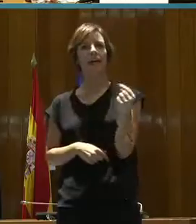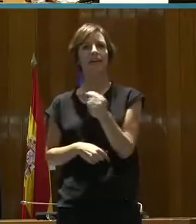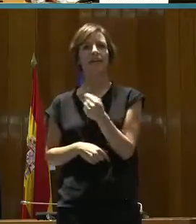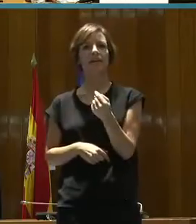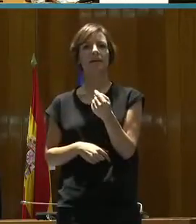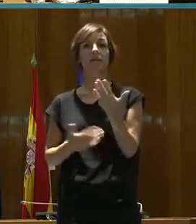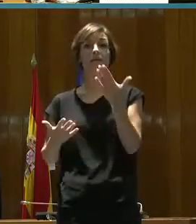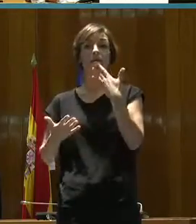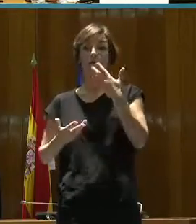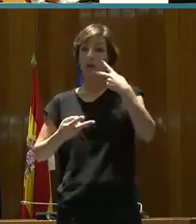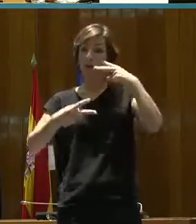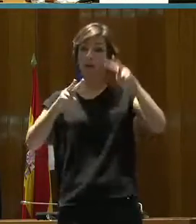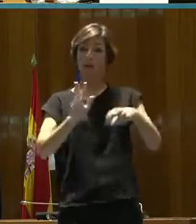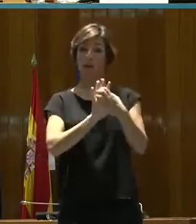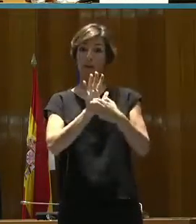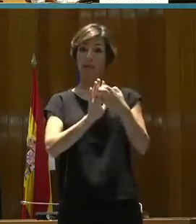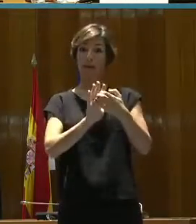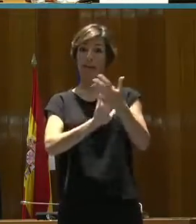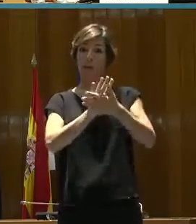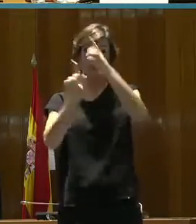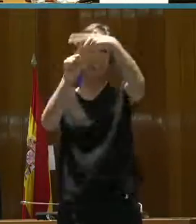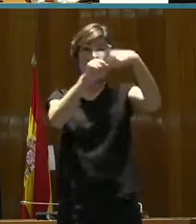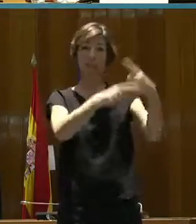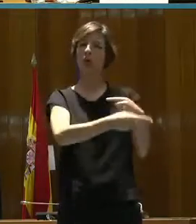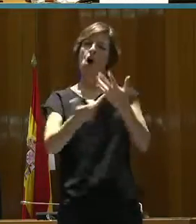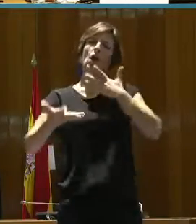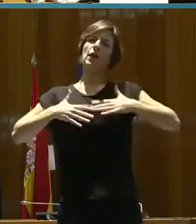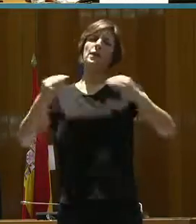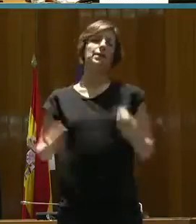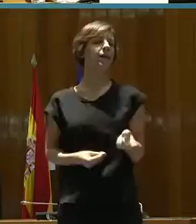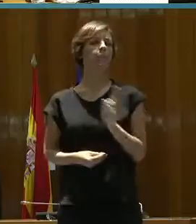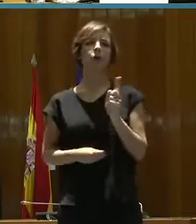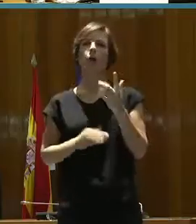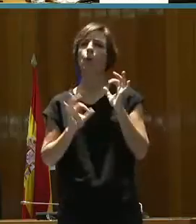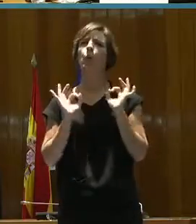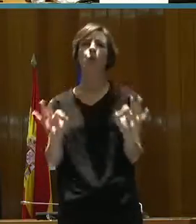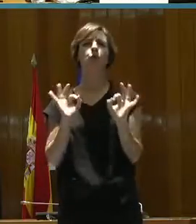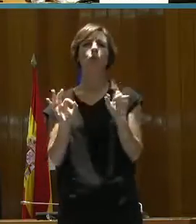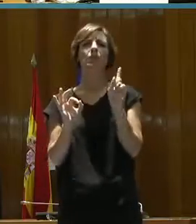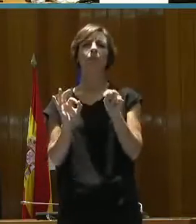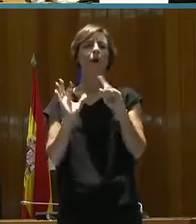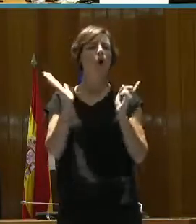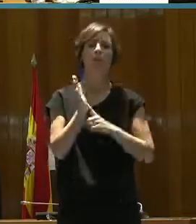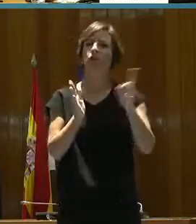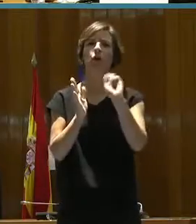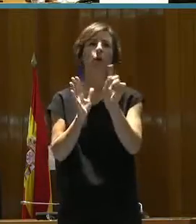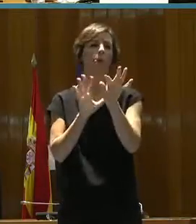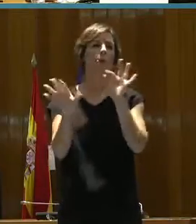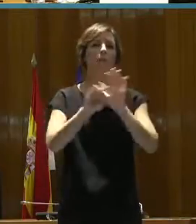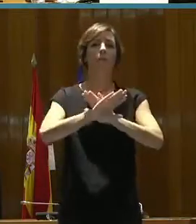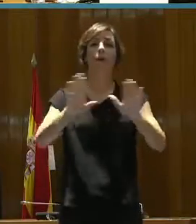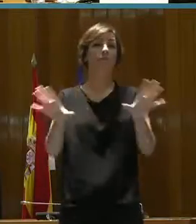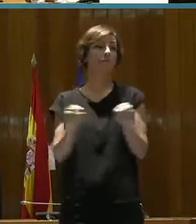gramatical sobre lenguas de signos es limitado y fragmentario. Ello quiere decir que incluso si hemos